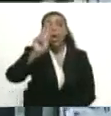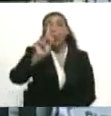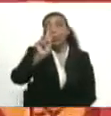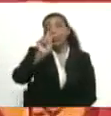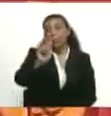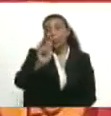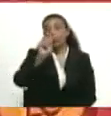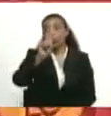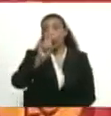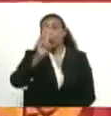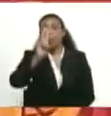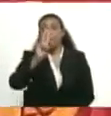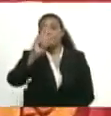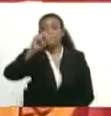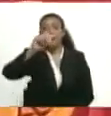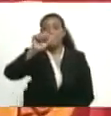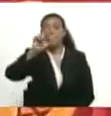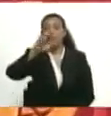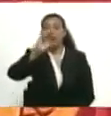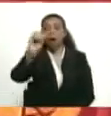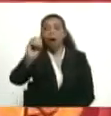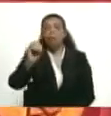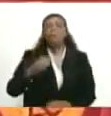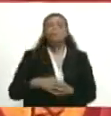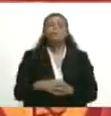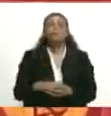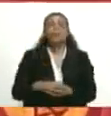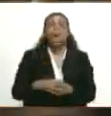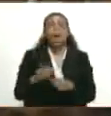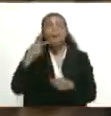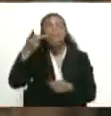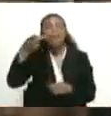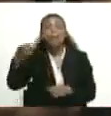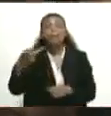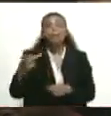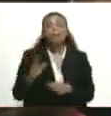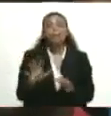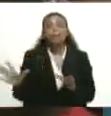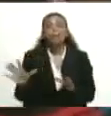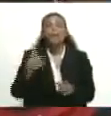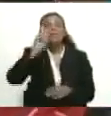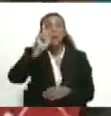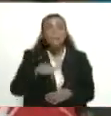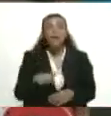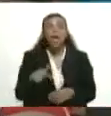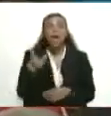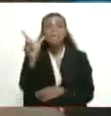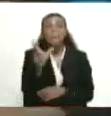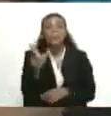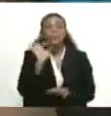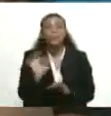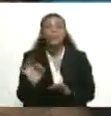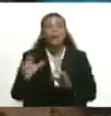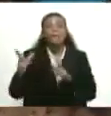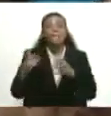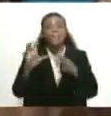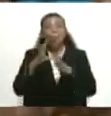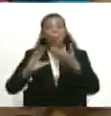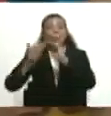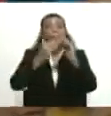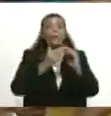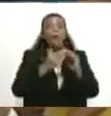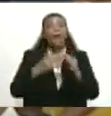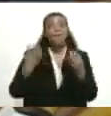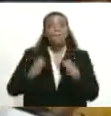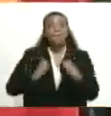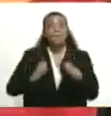presentes. Pero también quiero darle nuevamente la bienvenida al auténtico Partido Comunista de Venezuela, que está